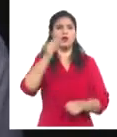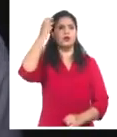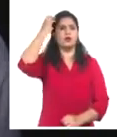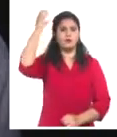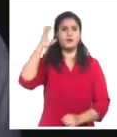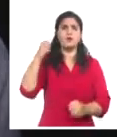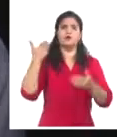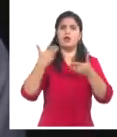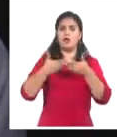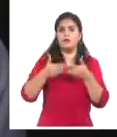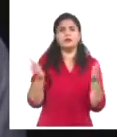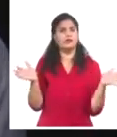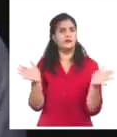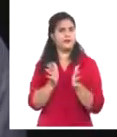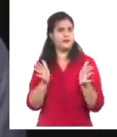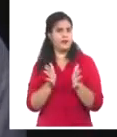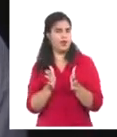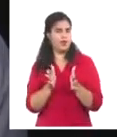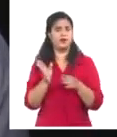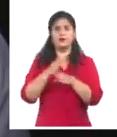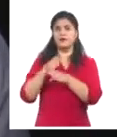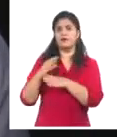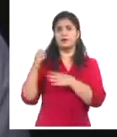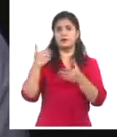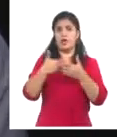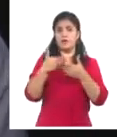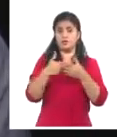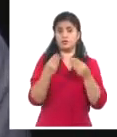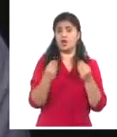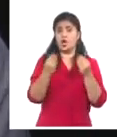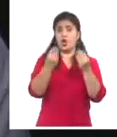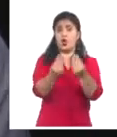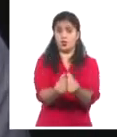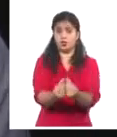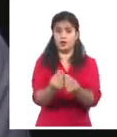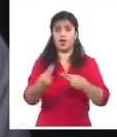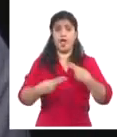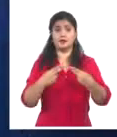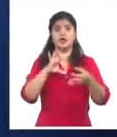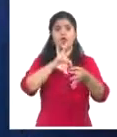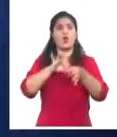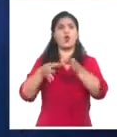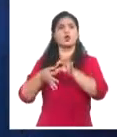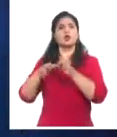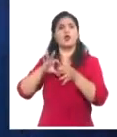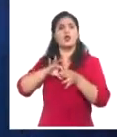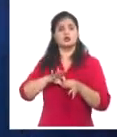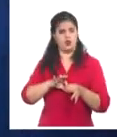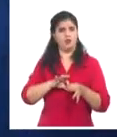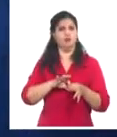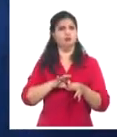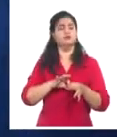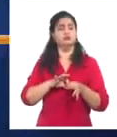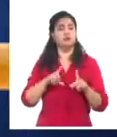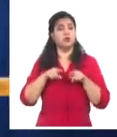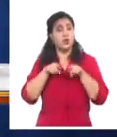MIPYMES, junto con las empresas estatal socialistas, que son muy importantes, es la base fundamental del socialismo. Esa es la salud